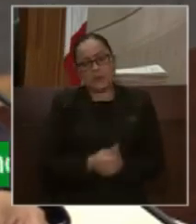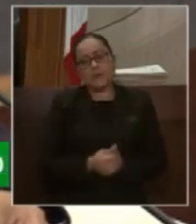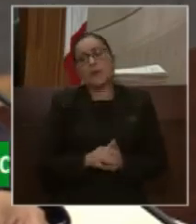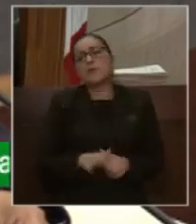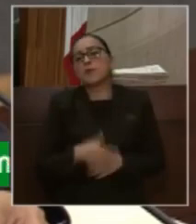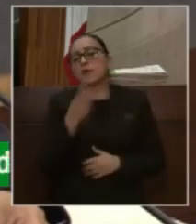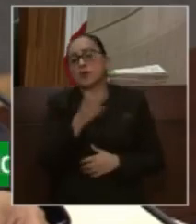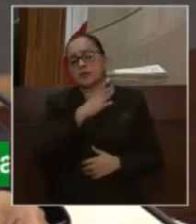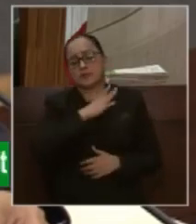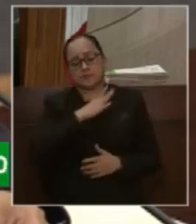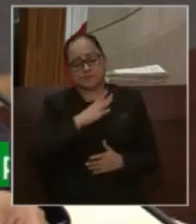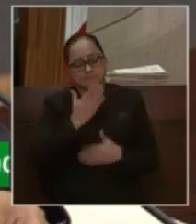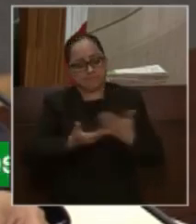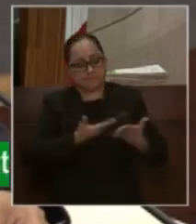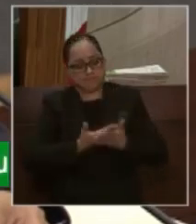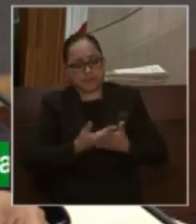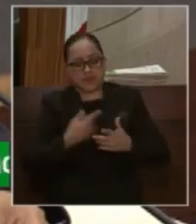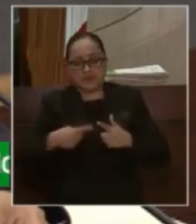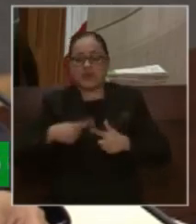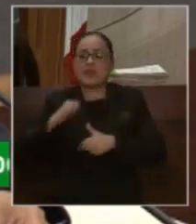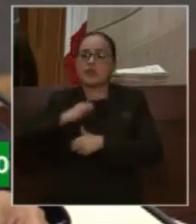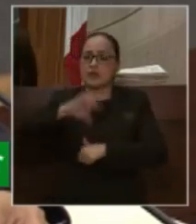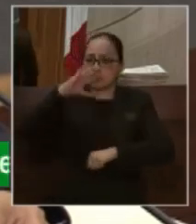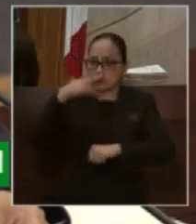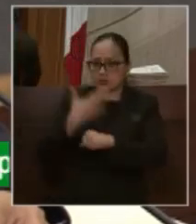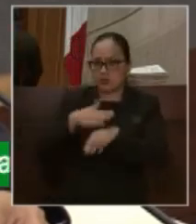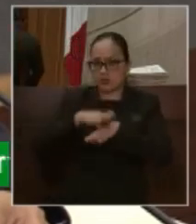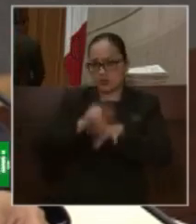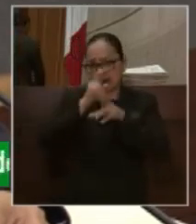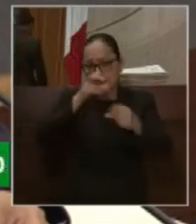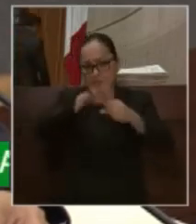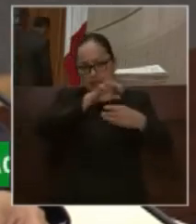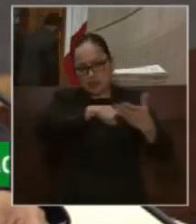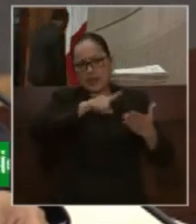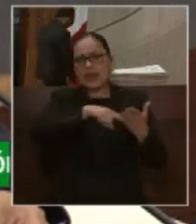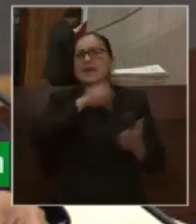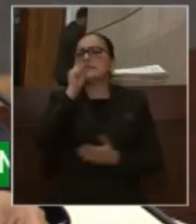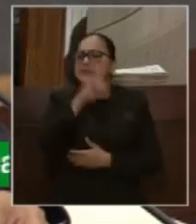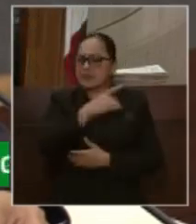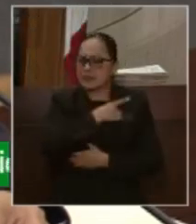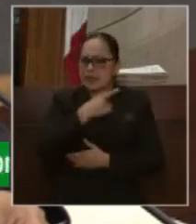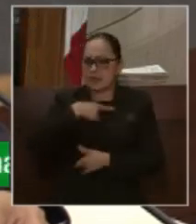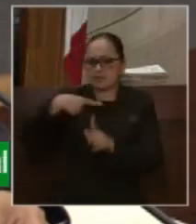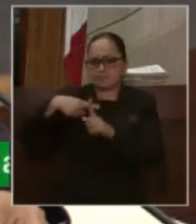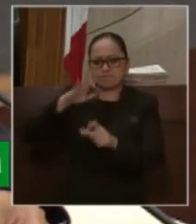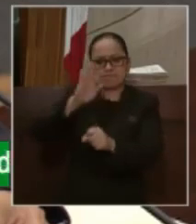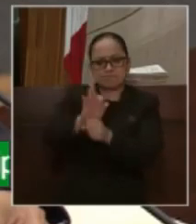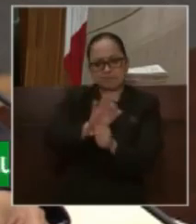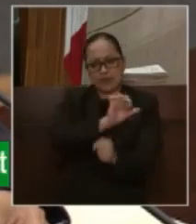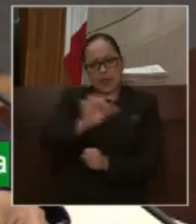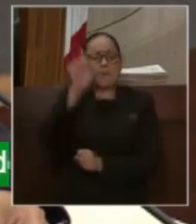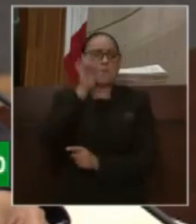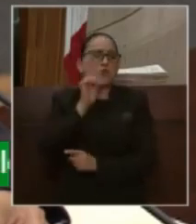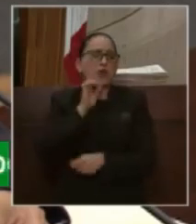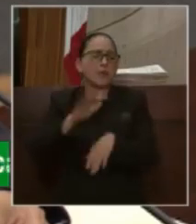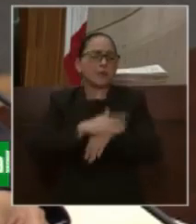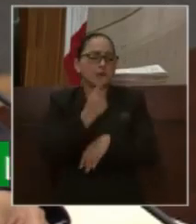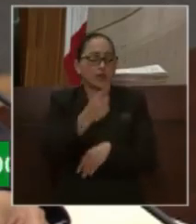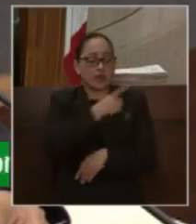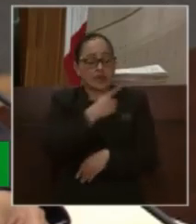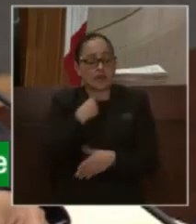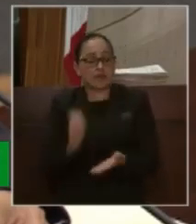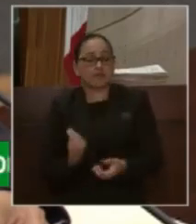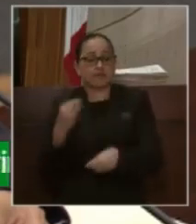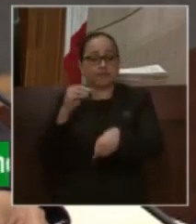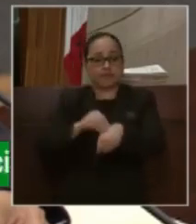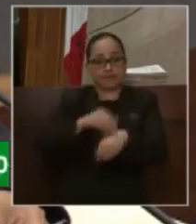esos planteamientos, las autoridades administrativas en materia electoral sí pueden implementar acciones afirmativas al ser un mandato de optimización previsto